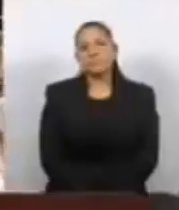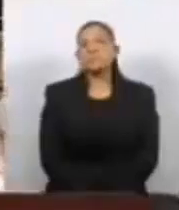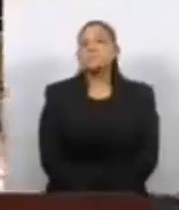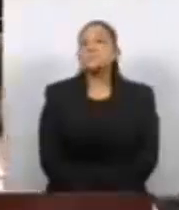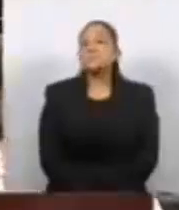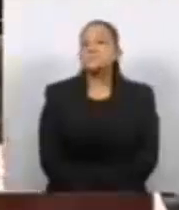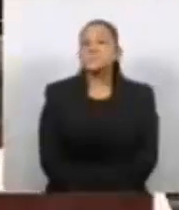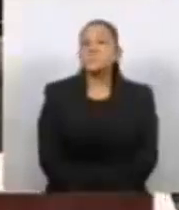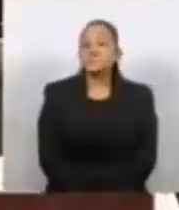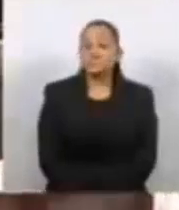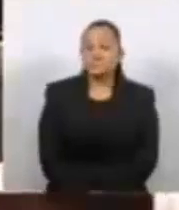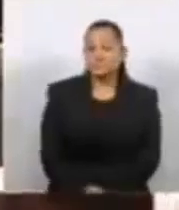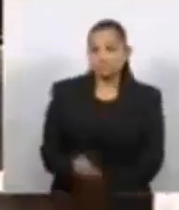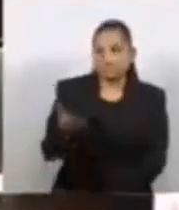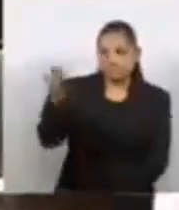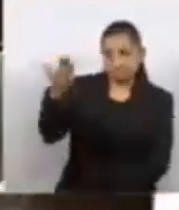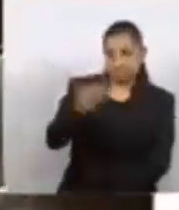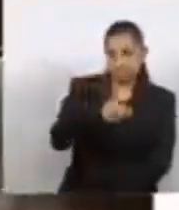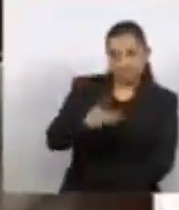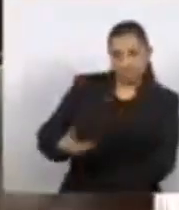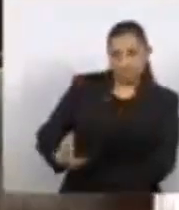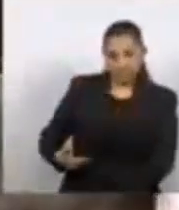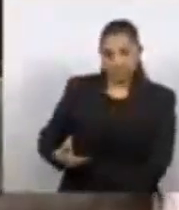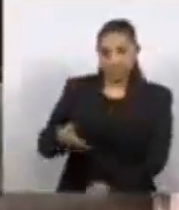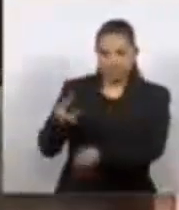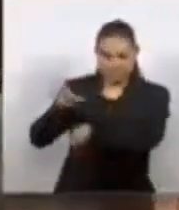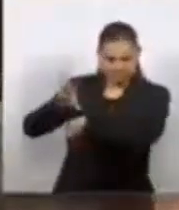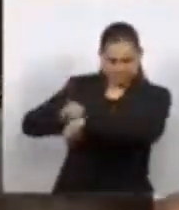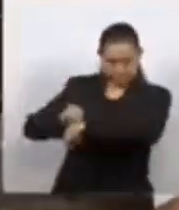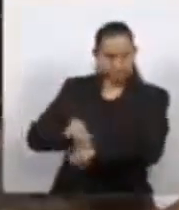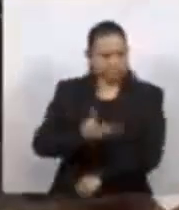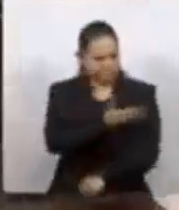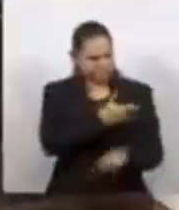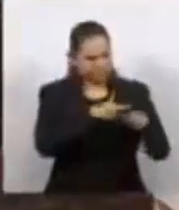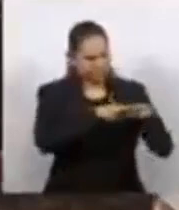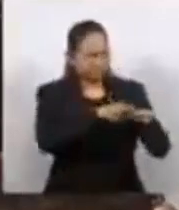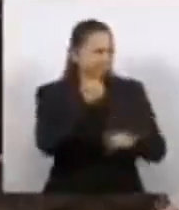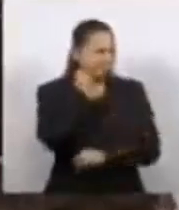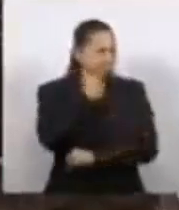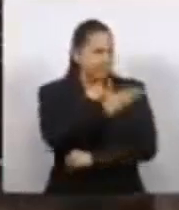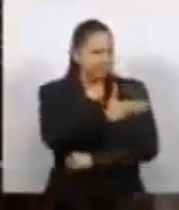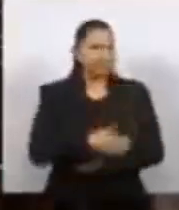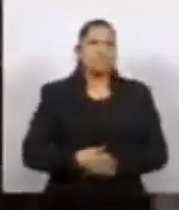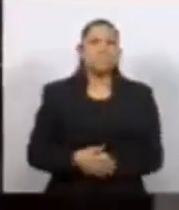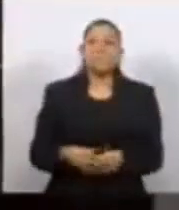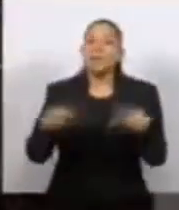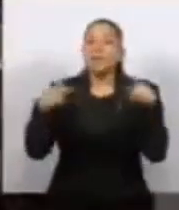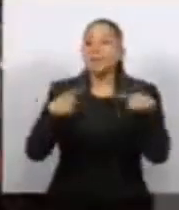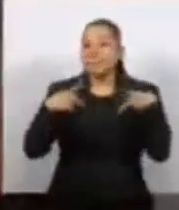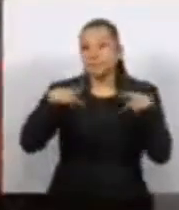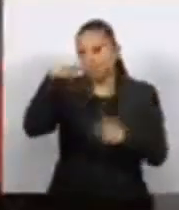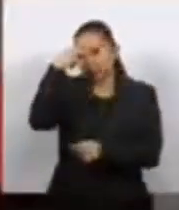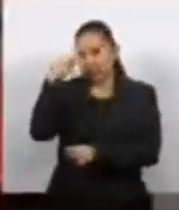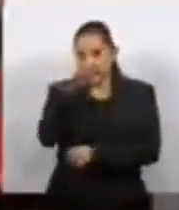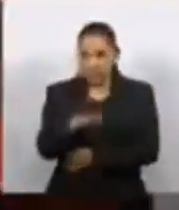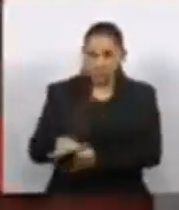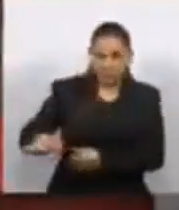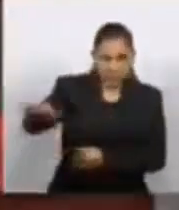Con el permiso de la Presidencia, Pueblo de México, compañeras y compañeros